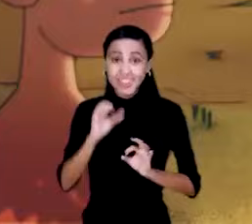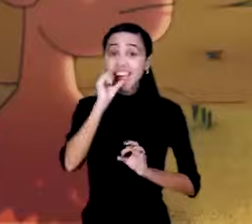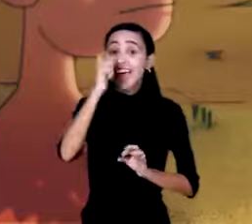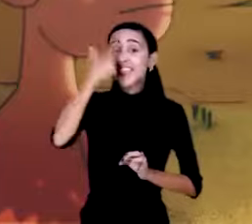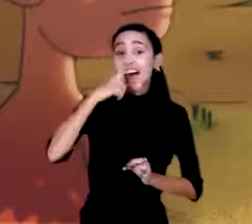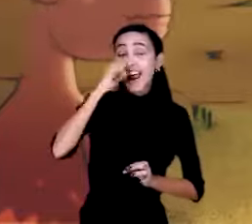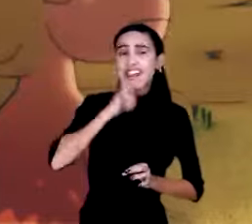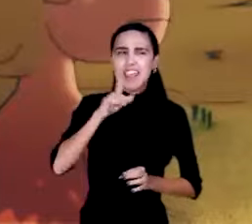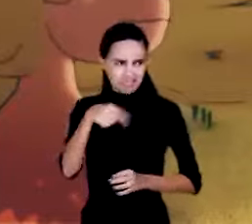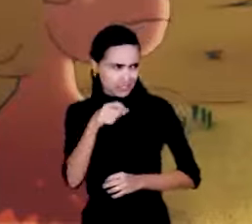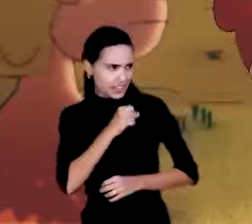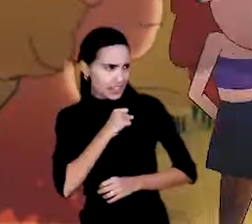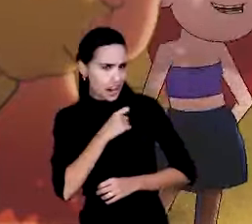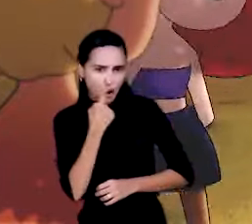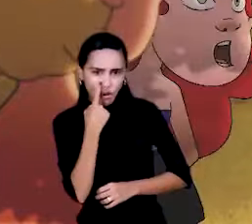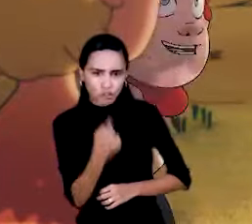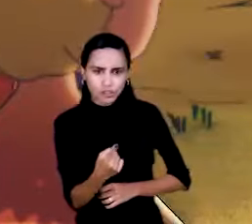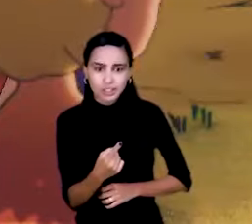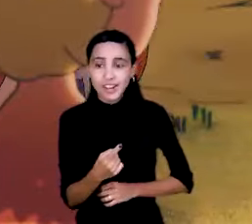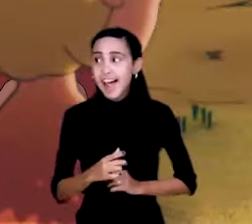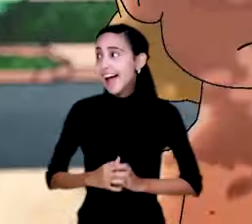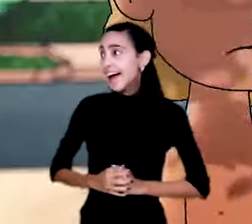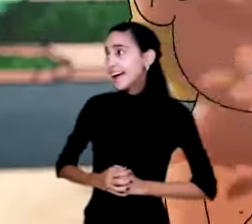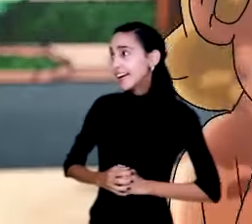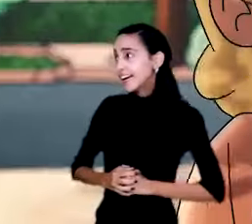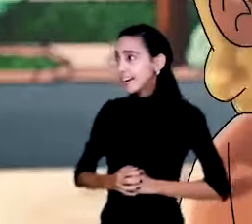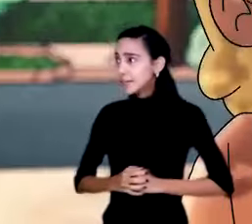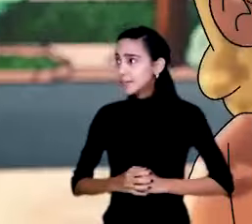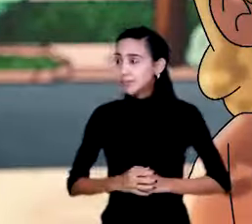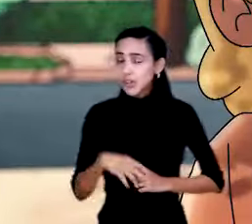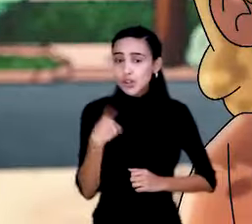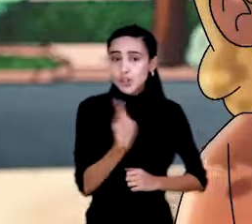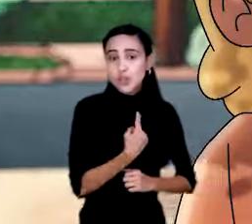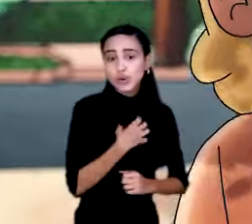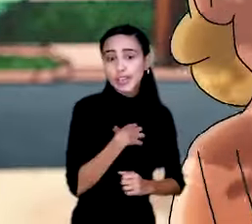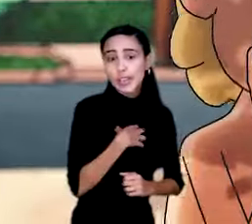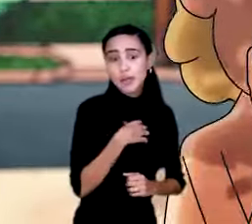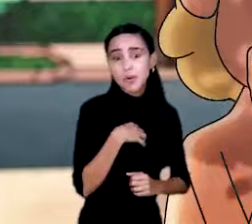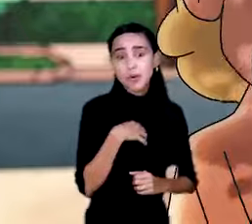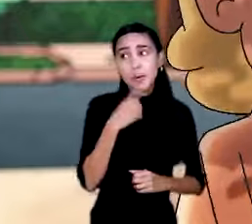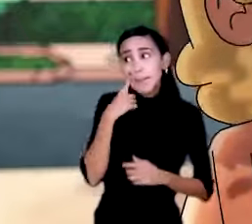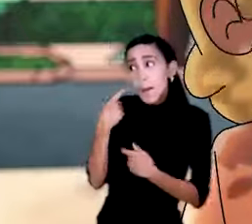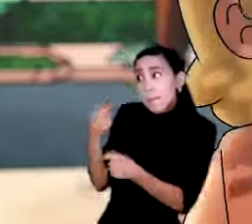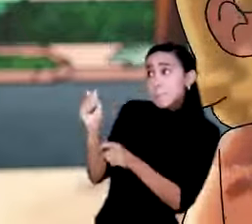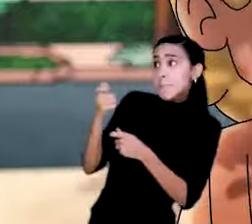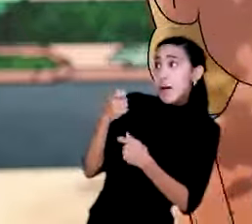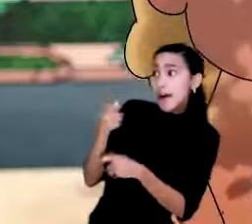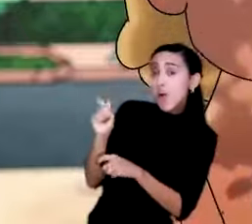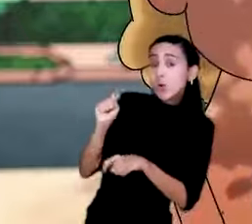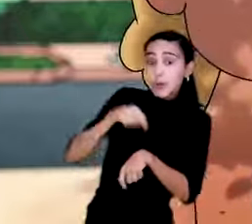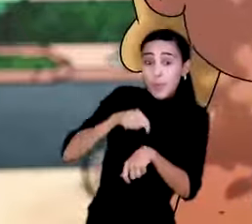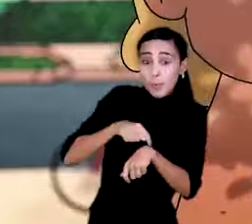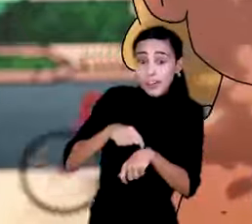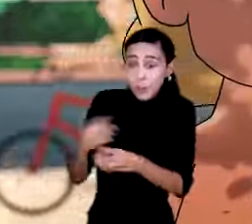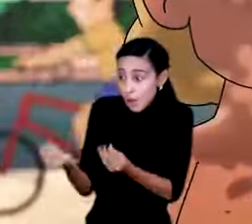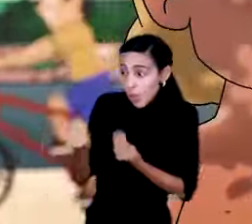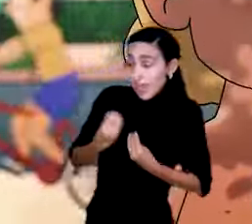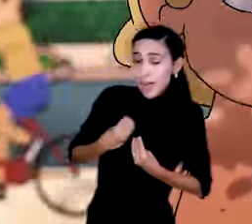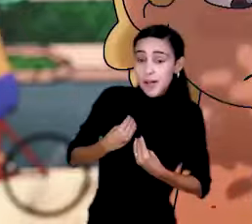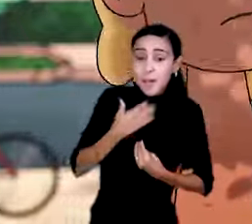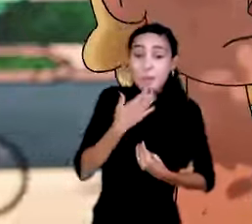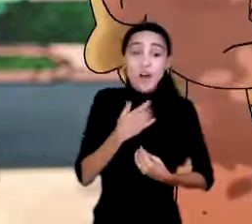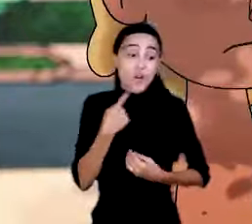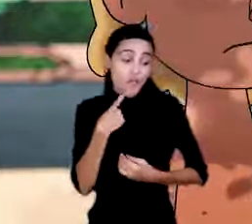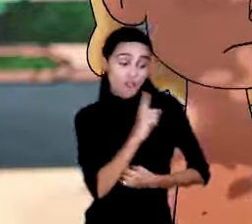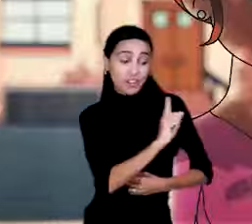¿Quieren conocerlo? Nosotros tenemos que... Uy, tiene mi papalote. Este es el momento para recuperarlo. Bueno, mijo,